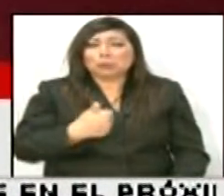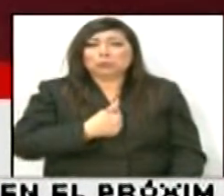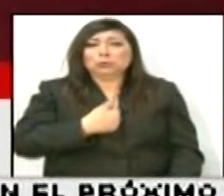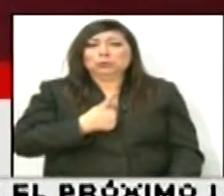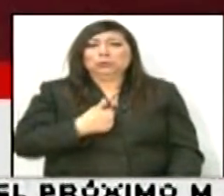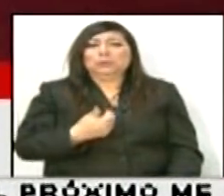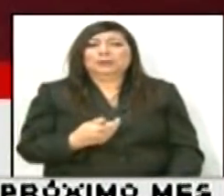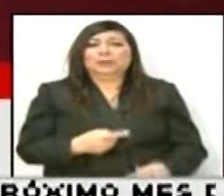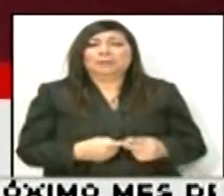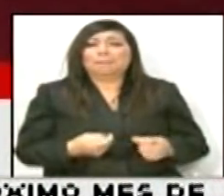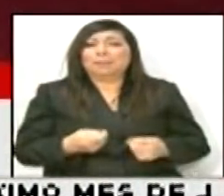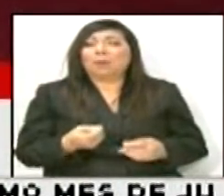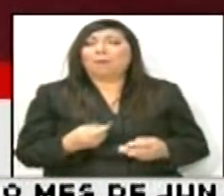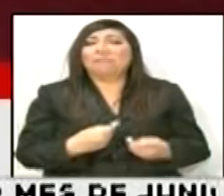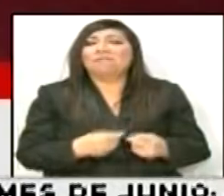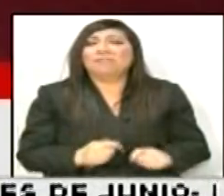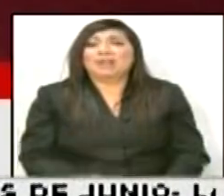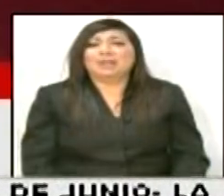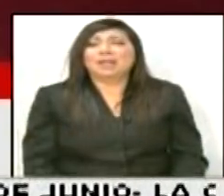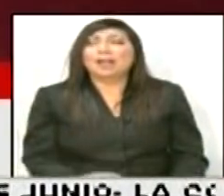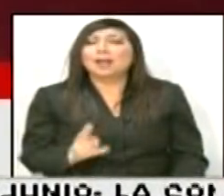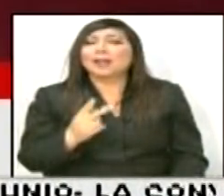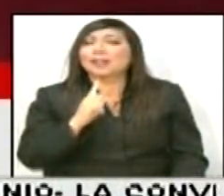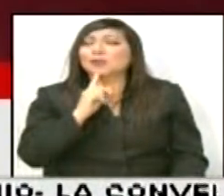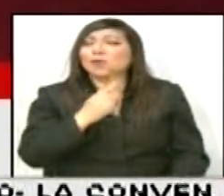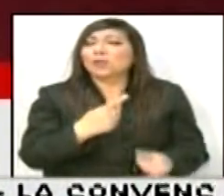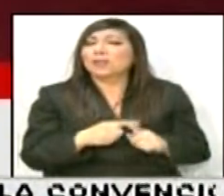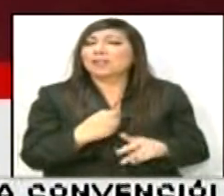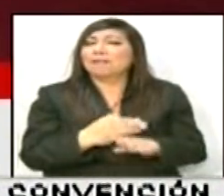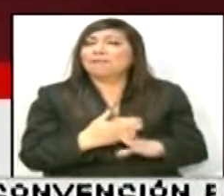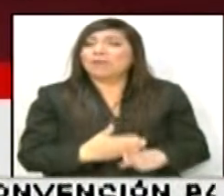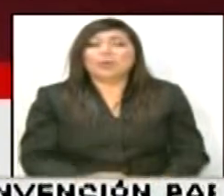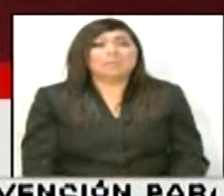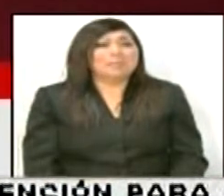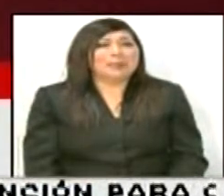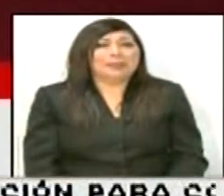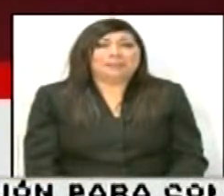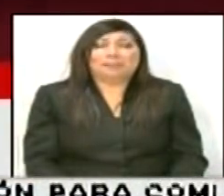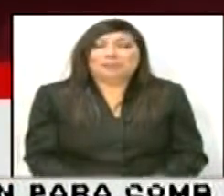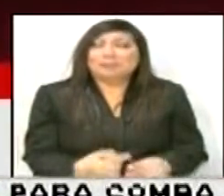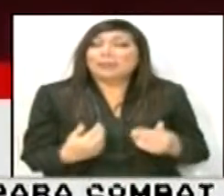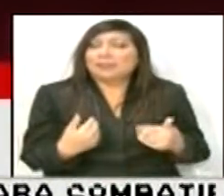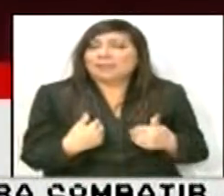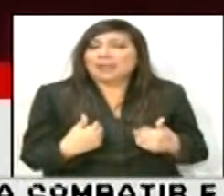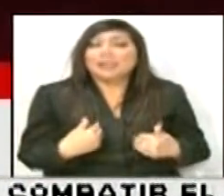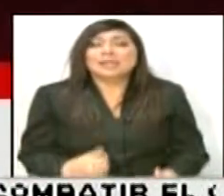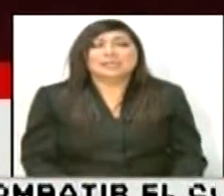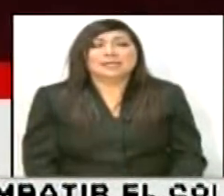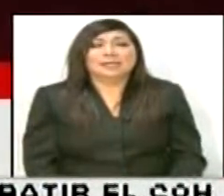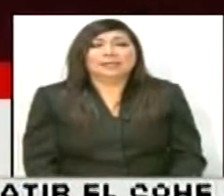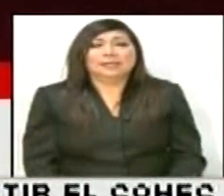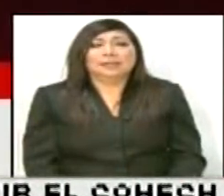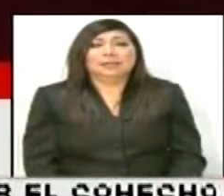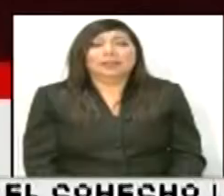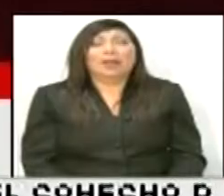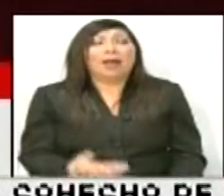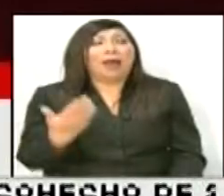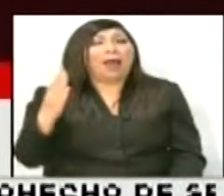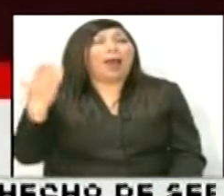como un mecanismo de prebendas, la corrupción en sus diversas modalidades. Hemos tenido, desde la era del